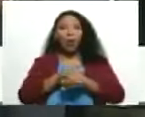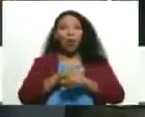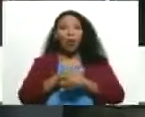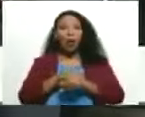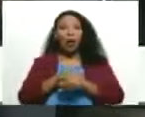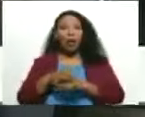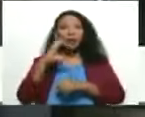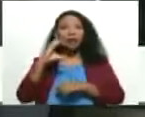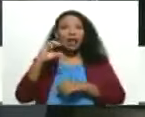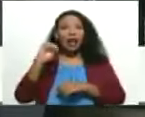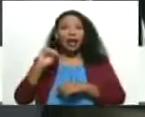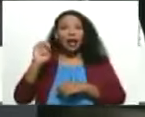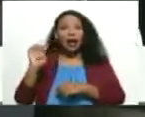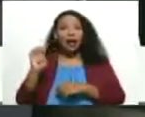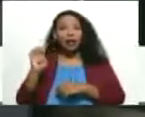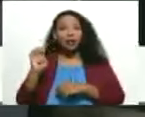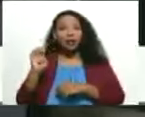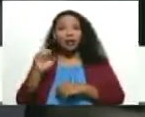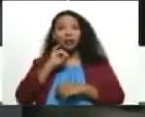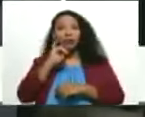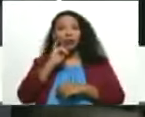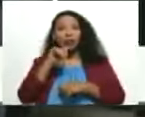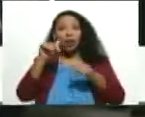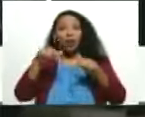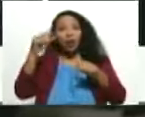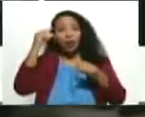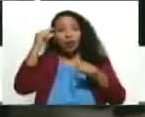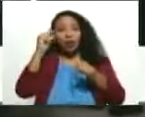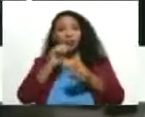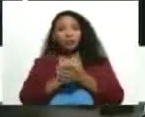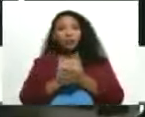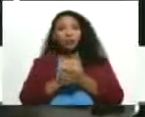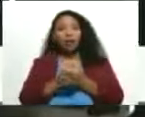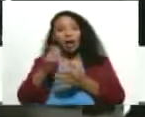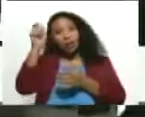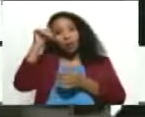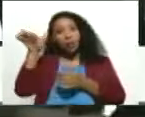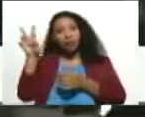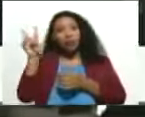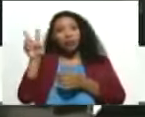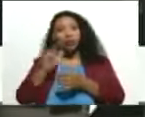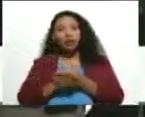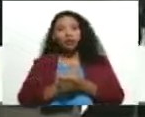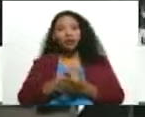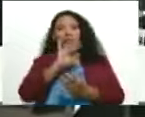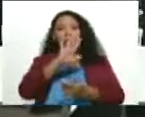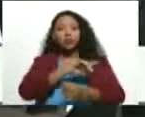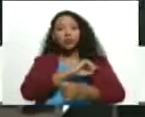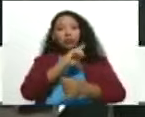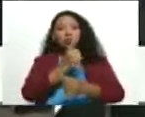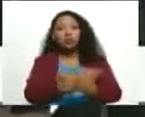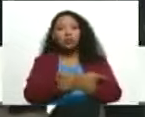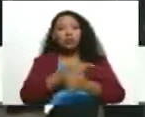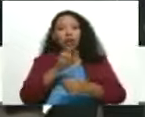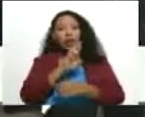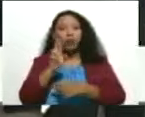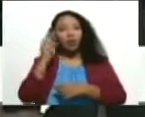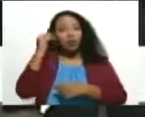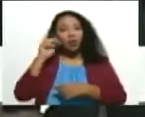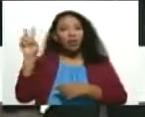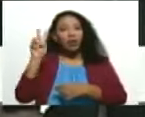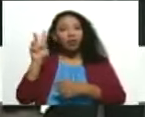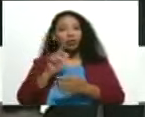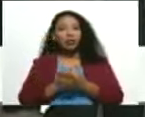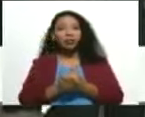Consejo Nacional Electoral con la noticia del día, convocando al pueblo venezolano, los cinco poderes de la República Bolivariana de